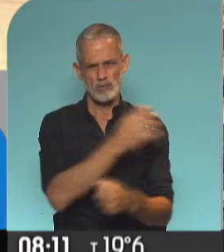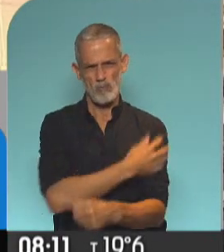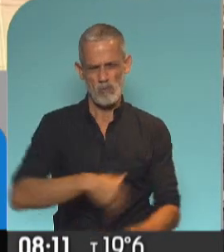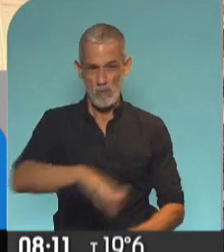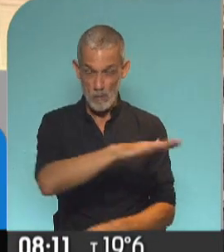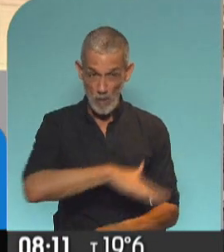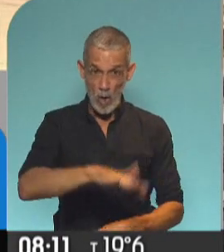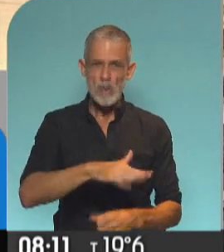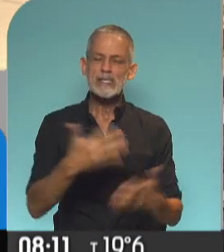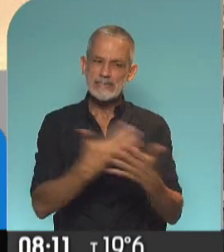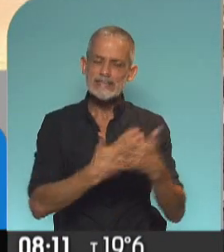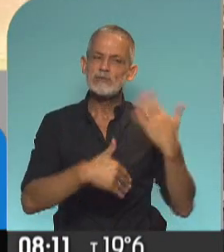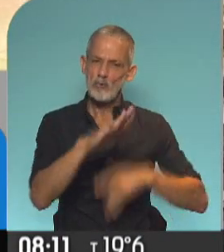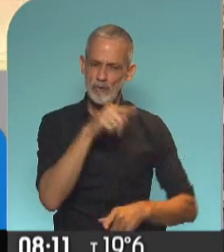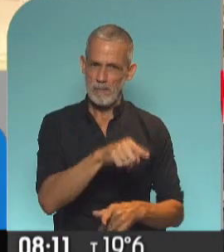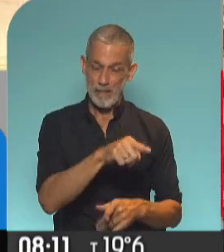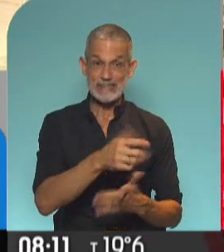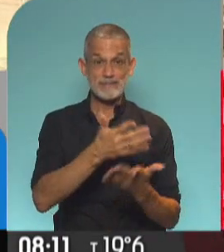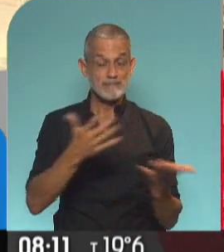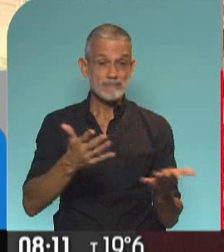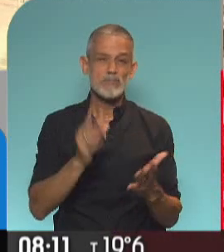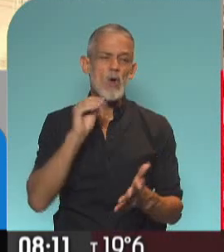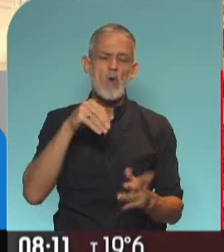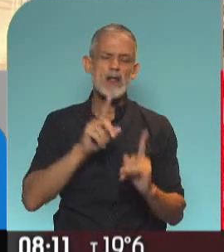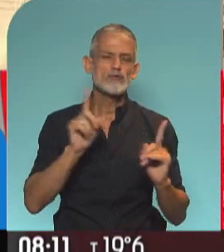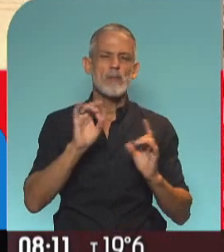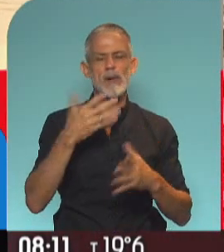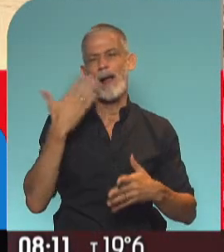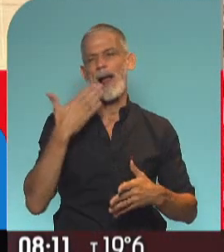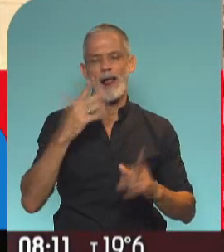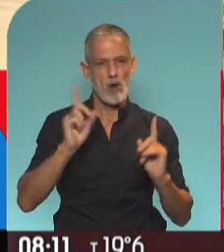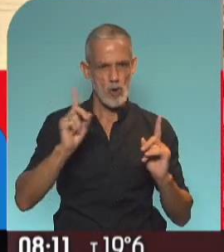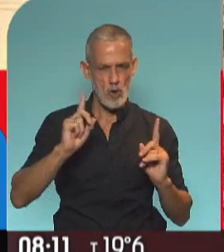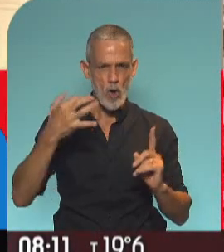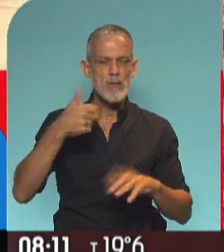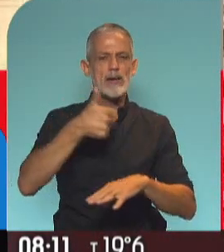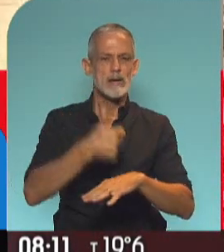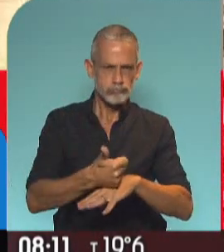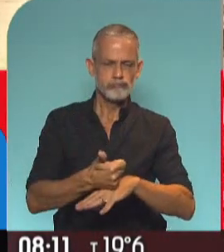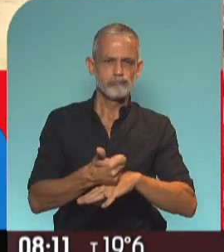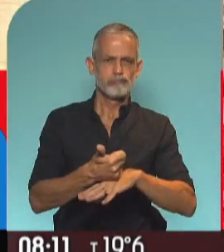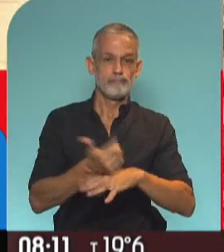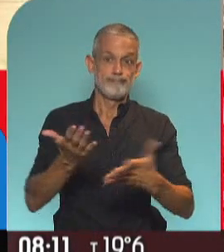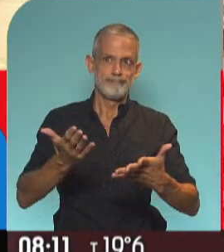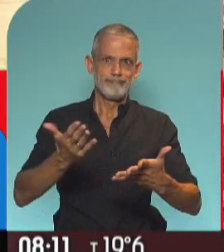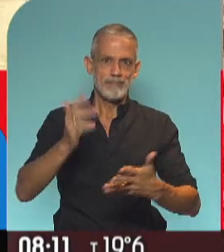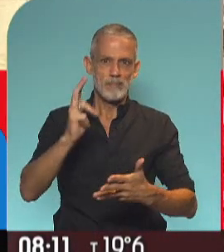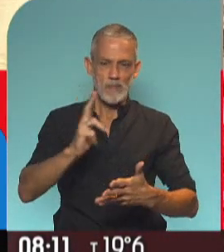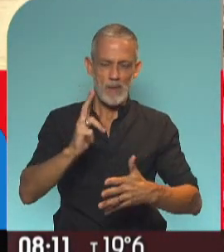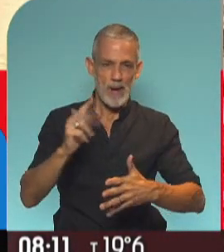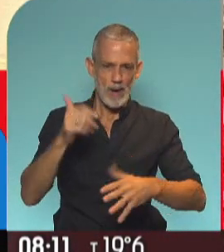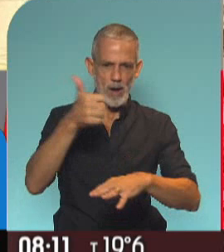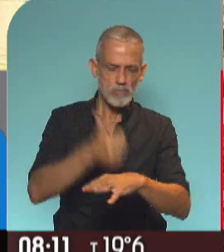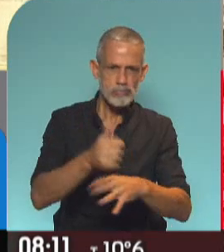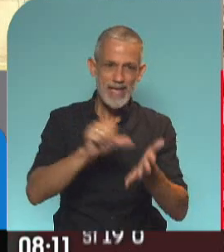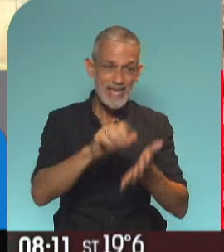compromisos con los que más sufren, y en esto que no alcanza solo con las palabras, sino hay que estar. Bueno, estar hoy en